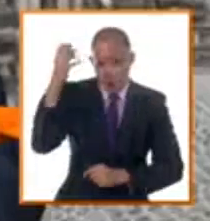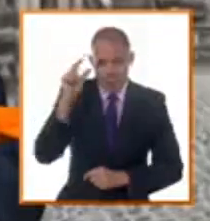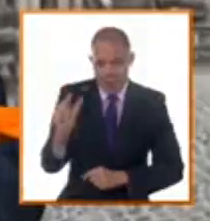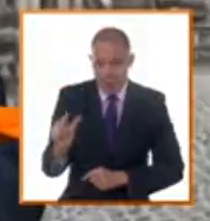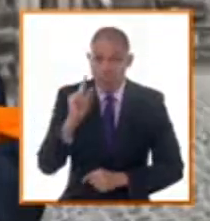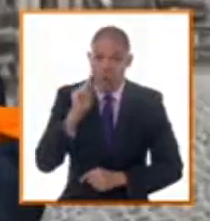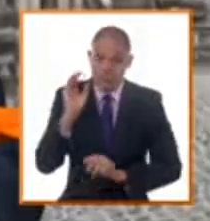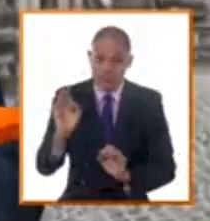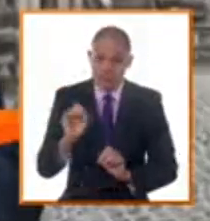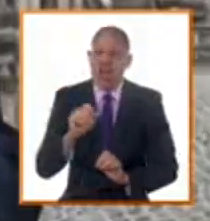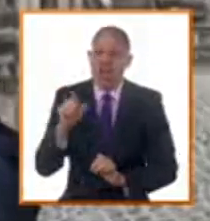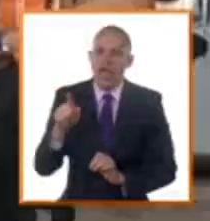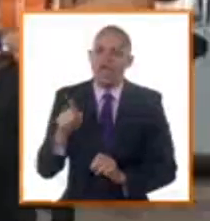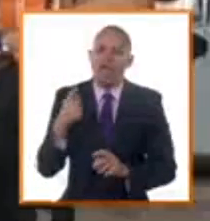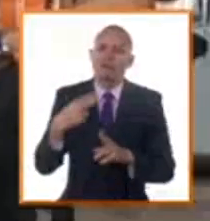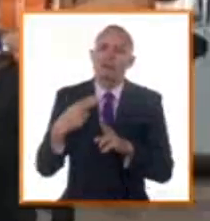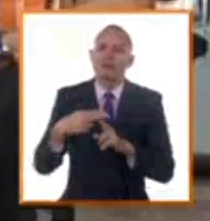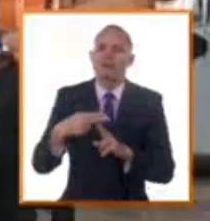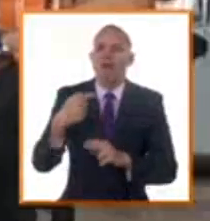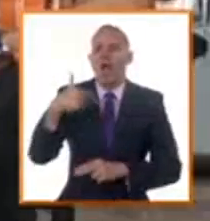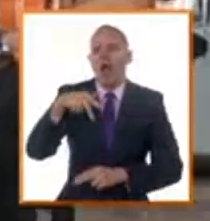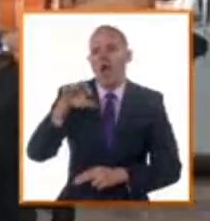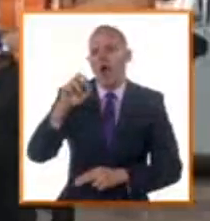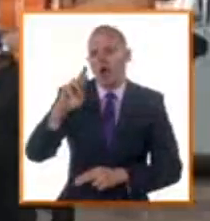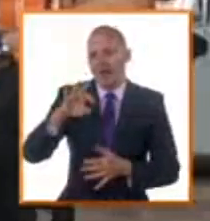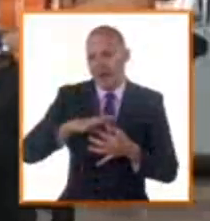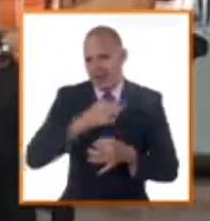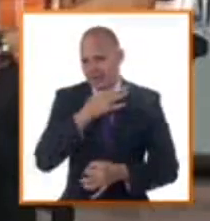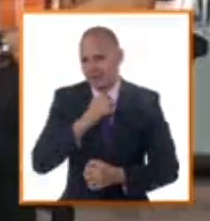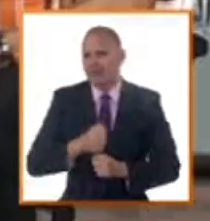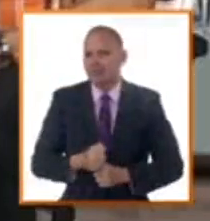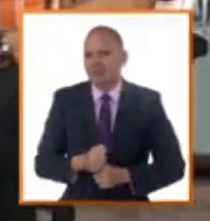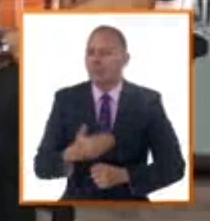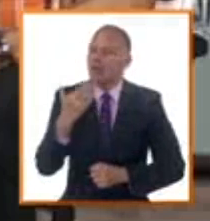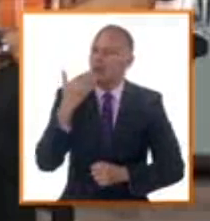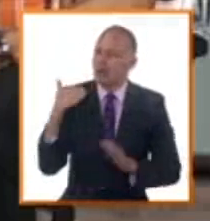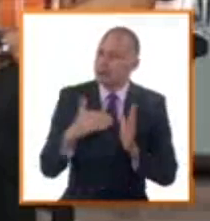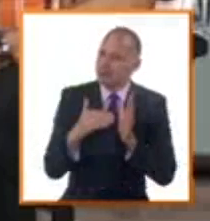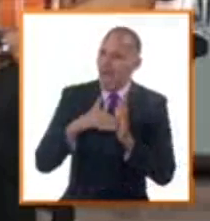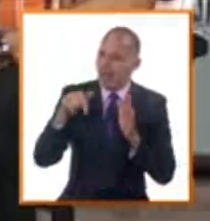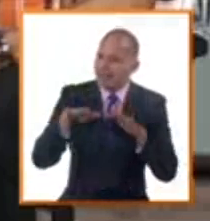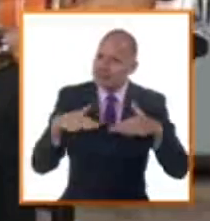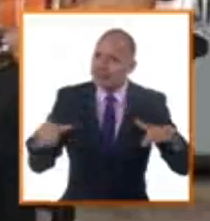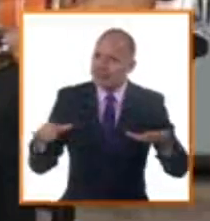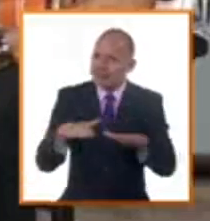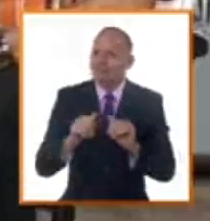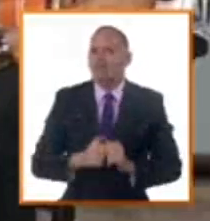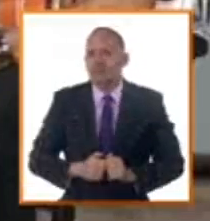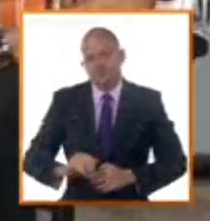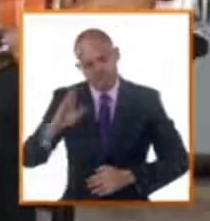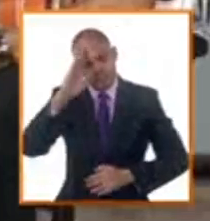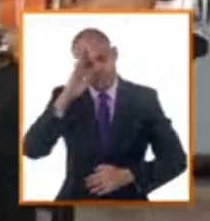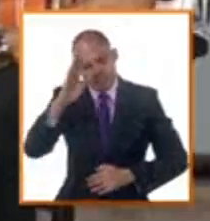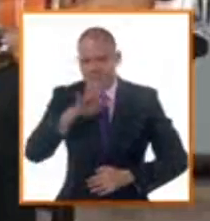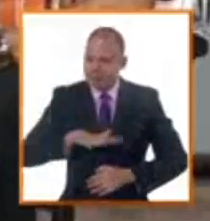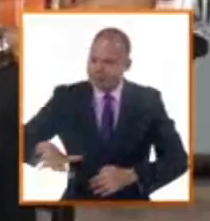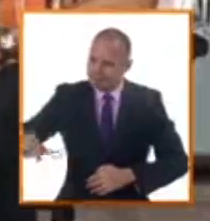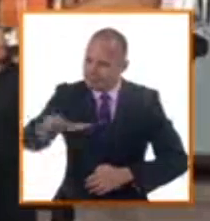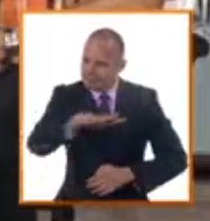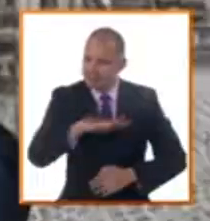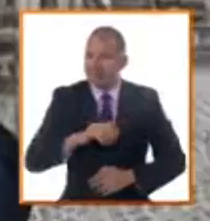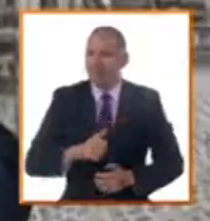Jorge Enrique Sutil Saravia. Bienvenido a la Mesa Redonda. Buenas tardes a toda la teleaudiencia del país y al equipo de la Mesa Redonda. Quisiéramos